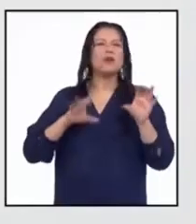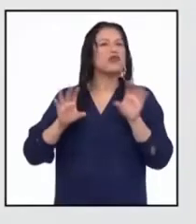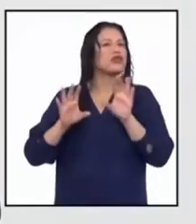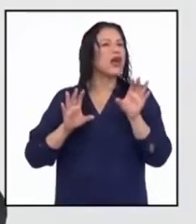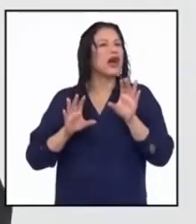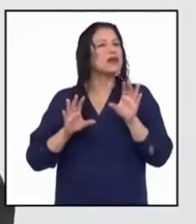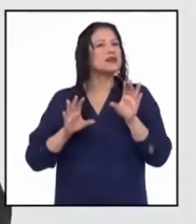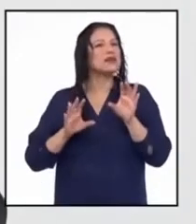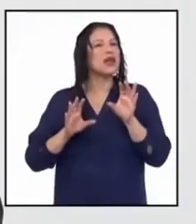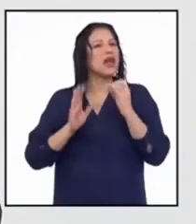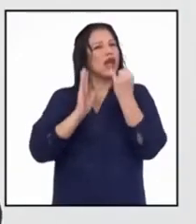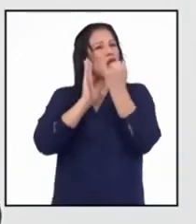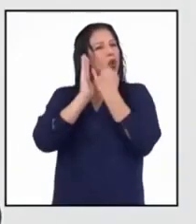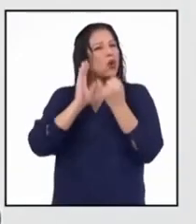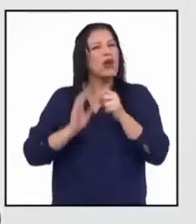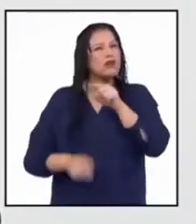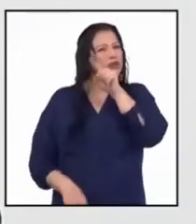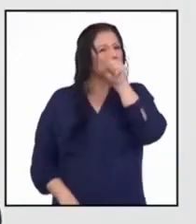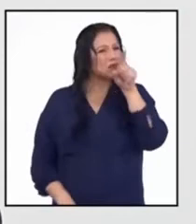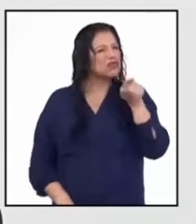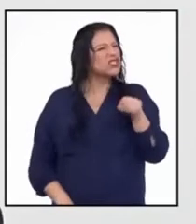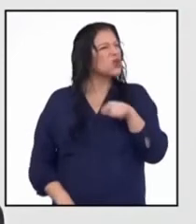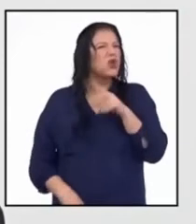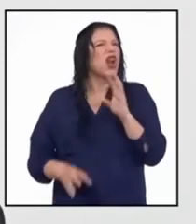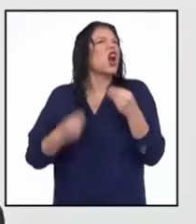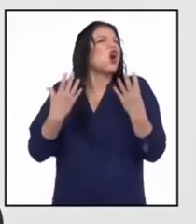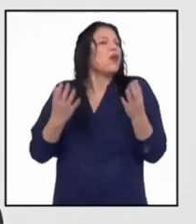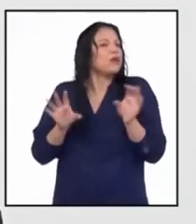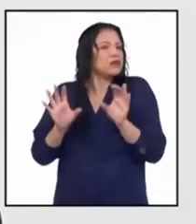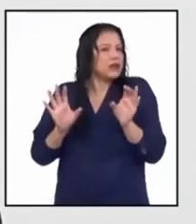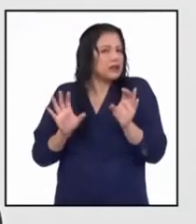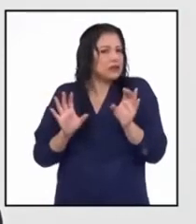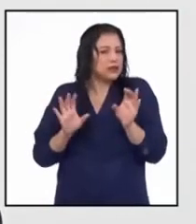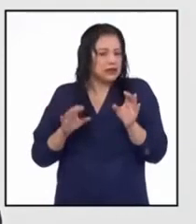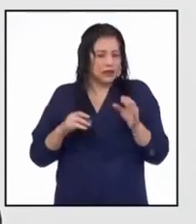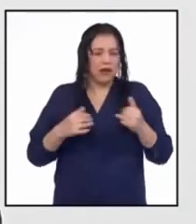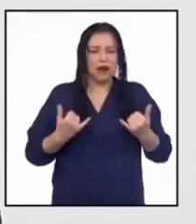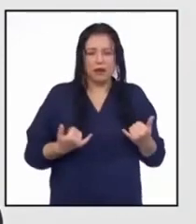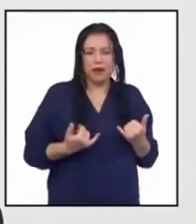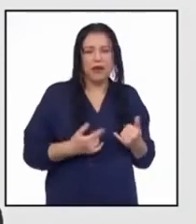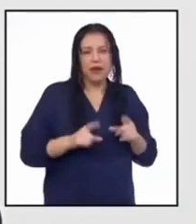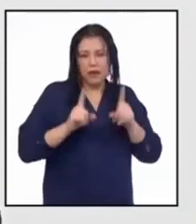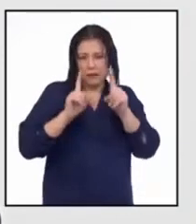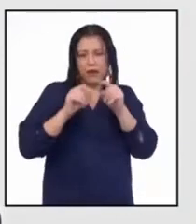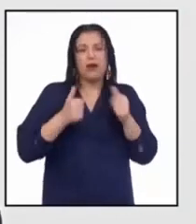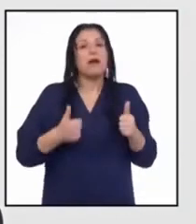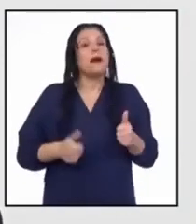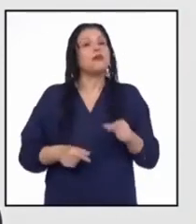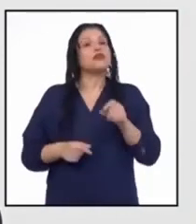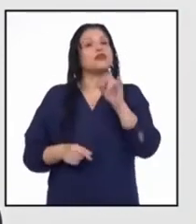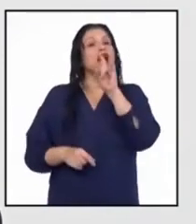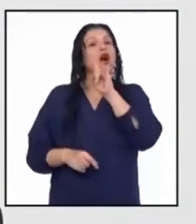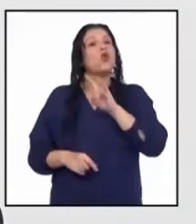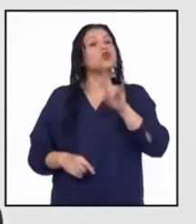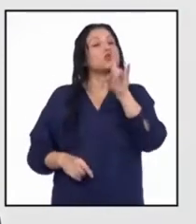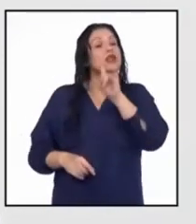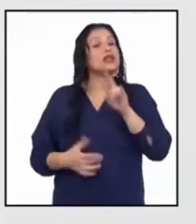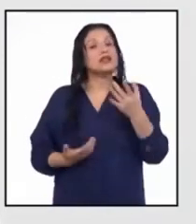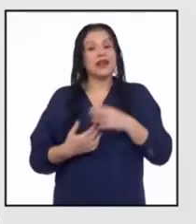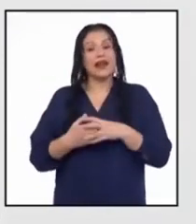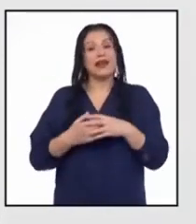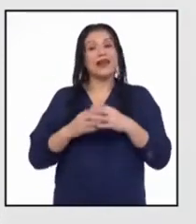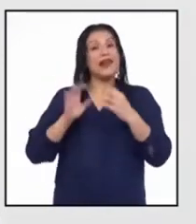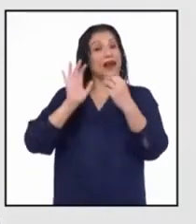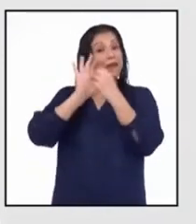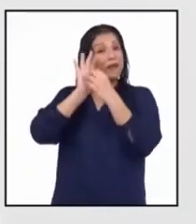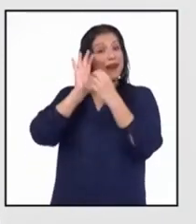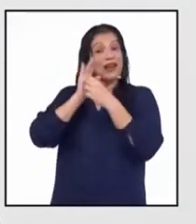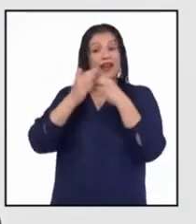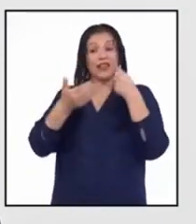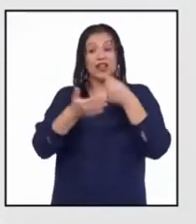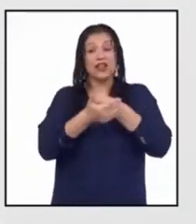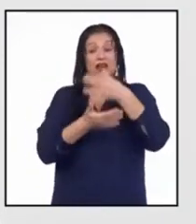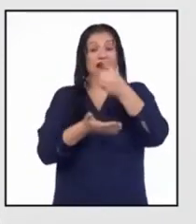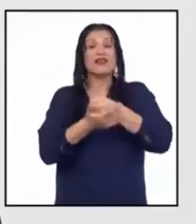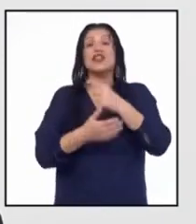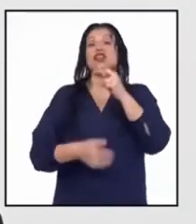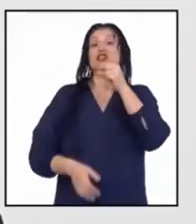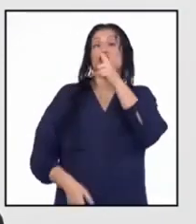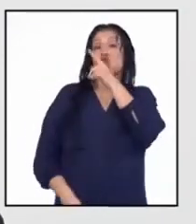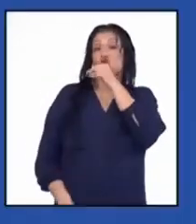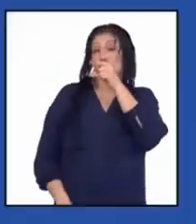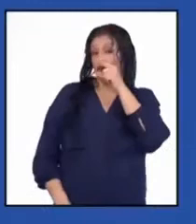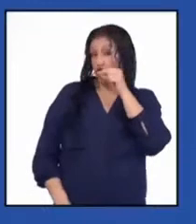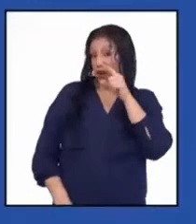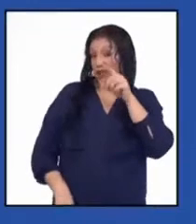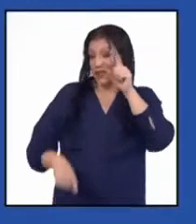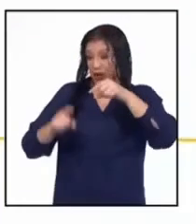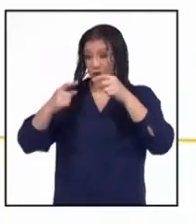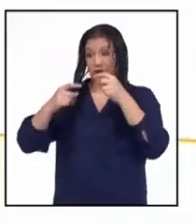circular? Gracias por la pregunta. Vamos a utilizar el ejemplo de la marca de chocolates que compraron algunas